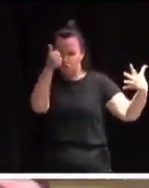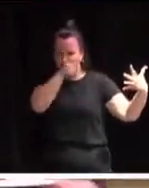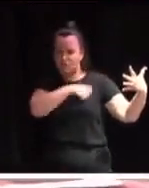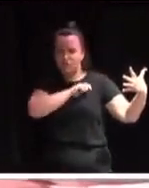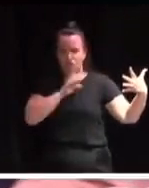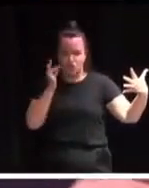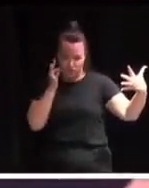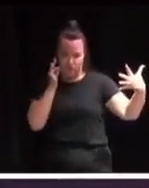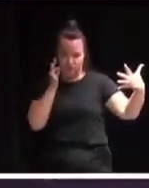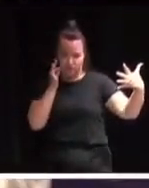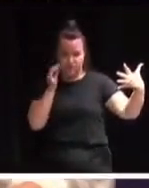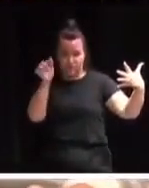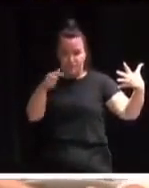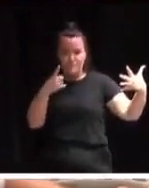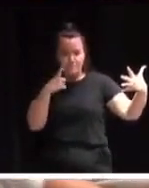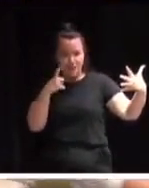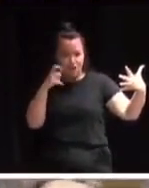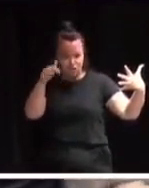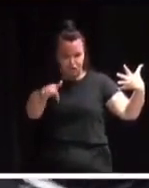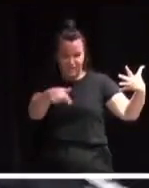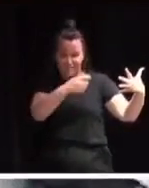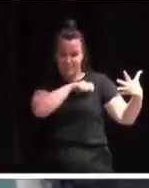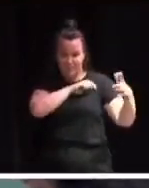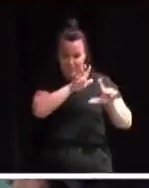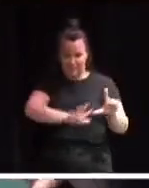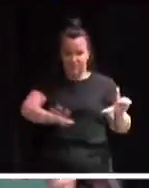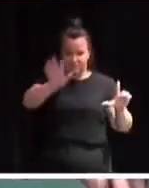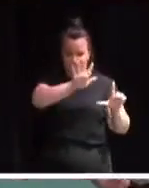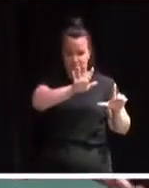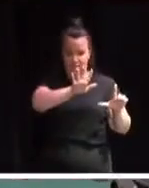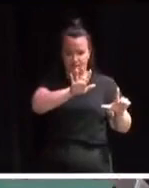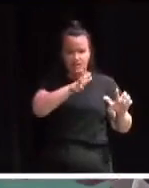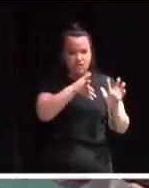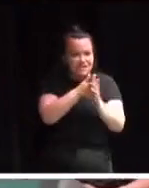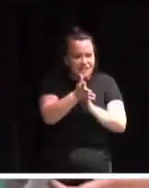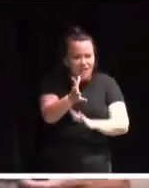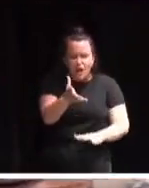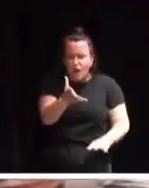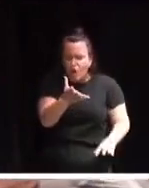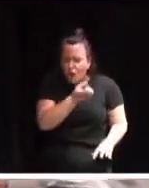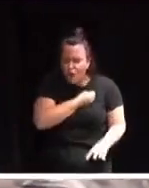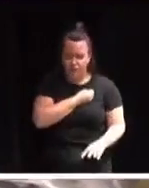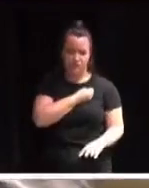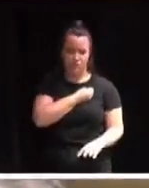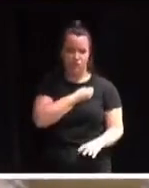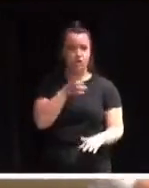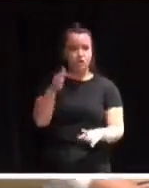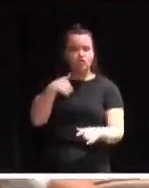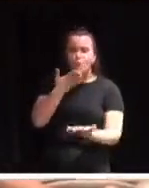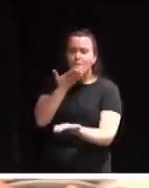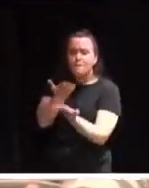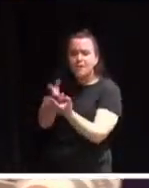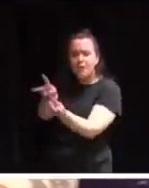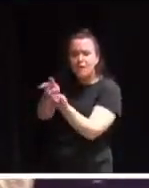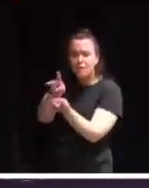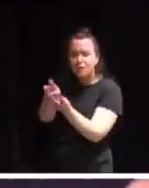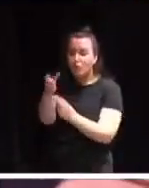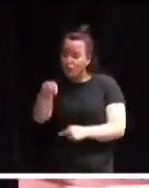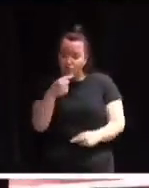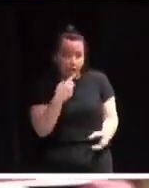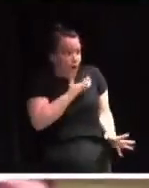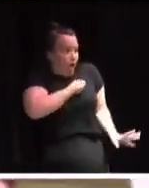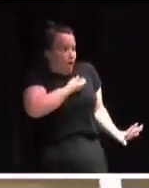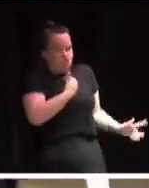de bancos de este país es ofensivo que digan que no pueden pagar impuestos que hay que bajar